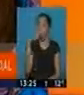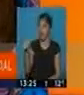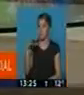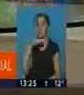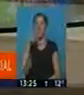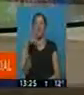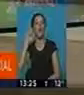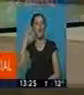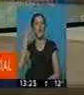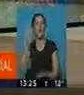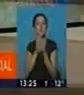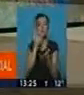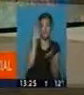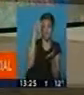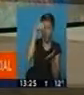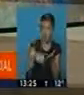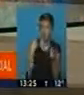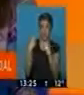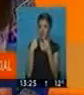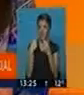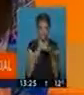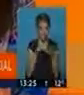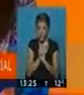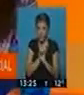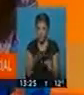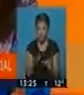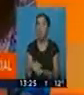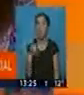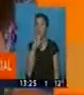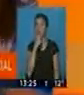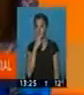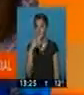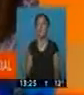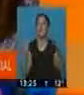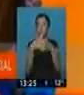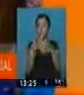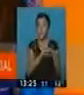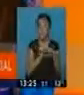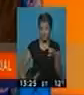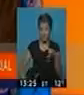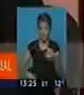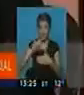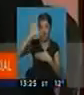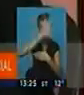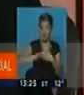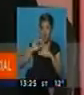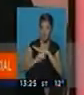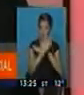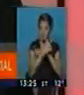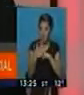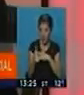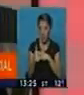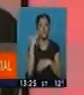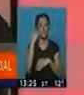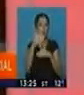Brasil hoy para negociar. Muy malas. De hecho, no hay cumbre de jefes de Estado. O sea, se ha postergado varias veces, según